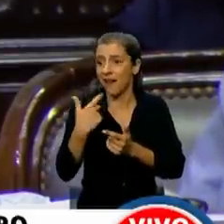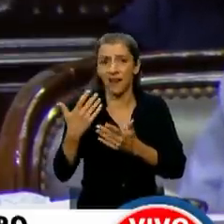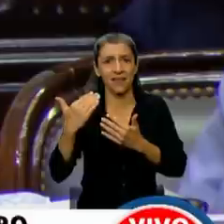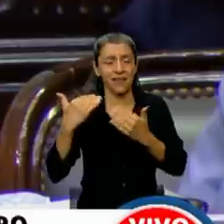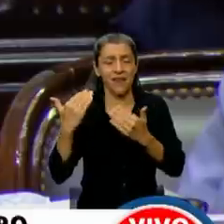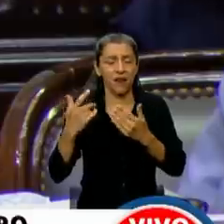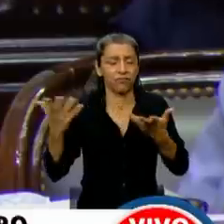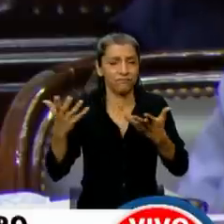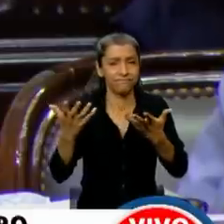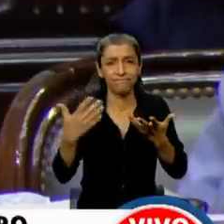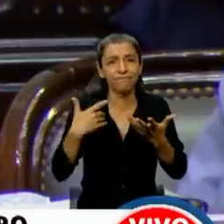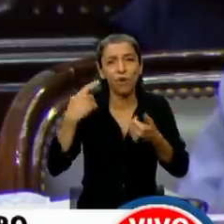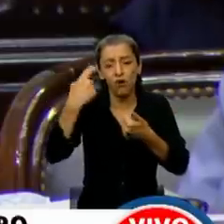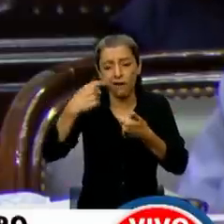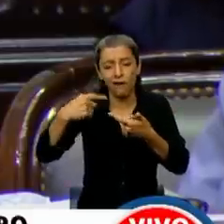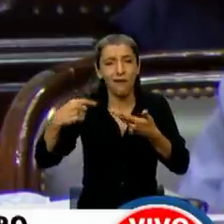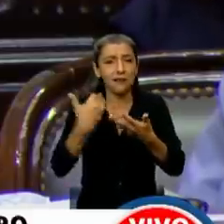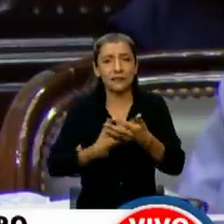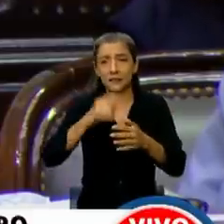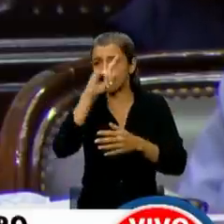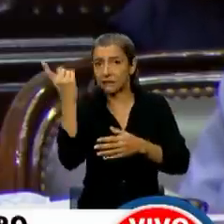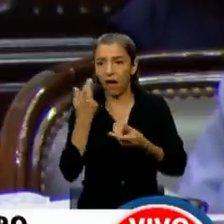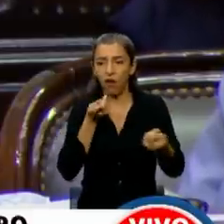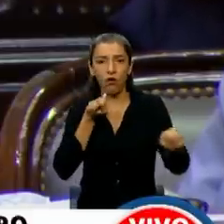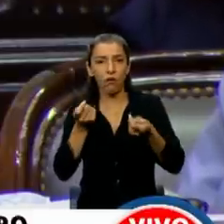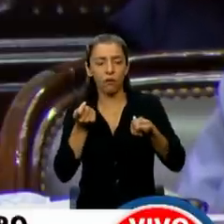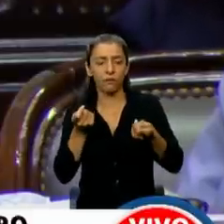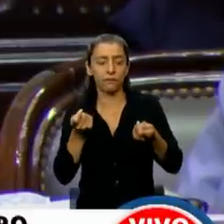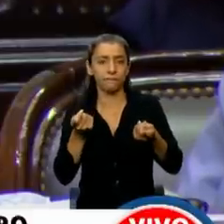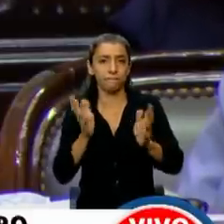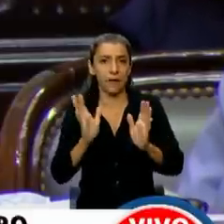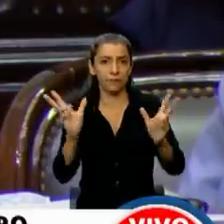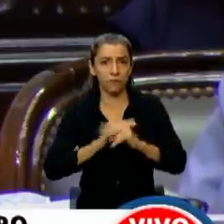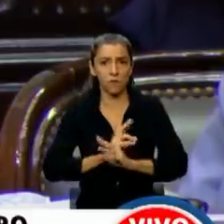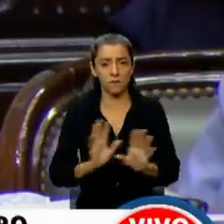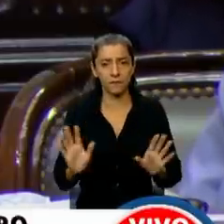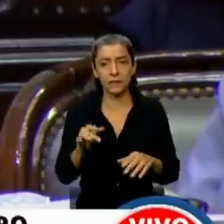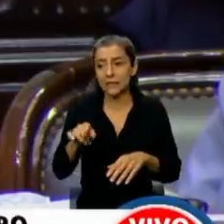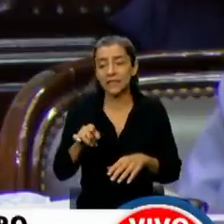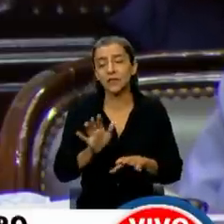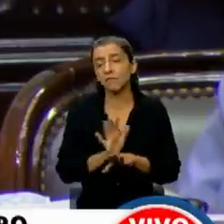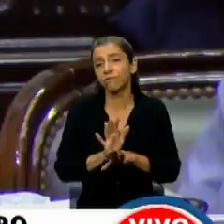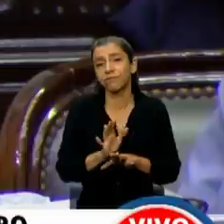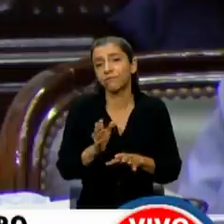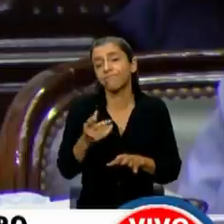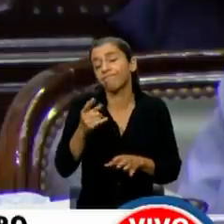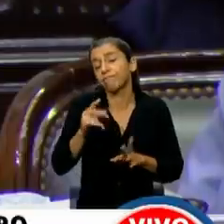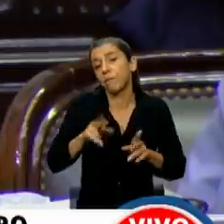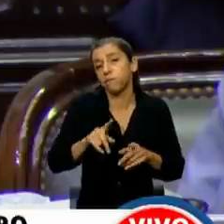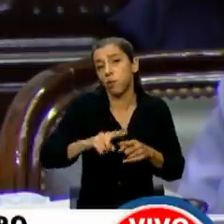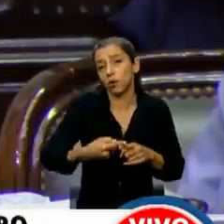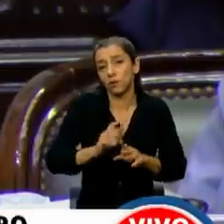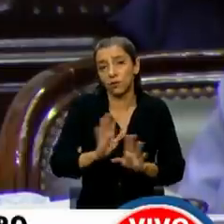una pérdida de capacidad del estado en la administración de la economía y eso fue el proceso fue una política